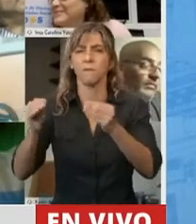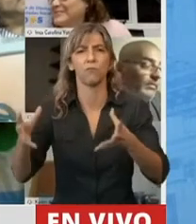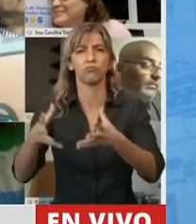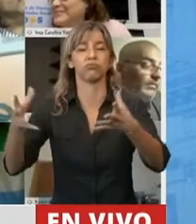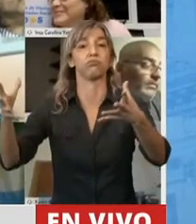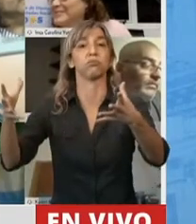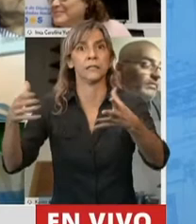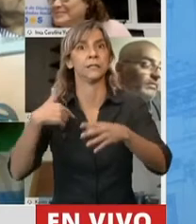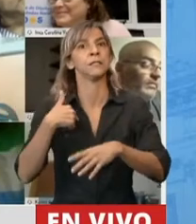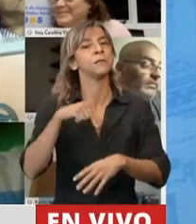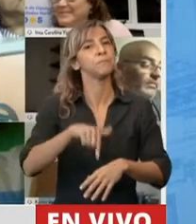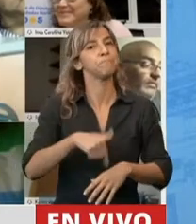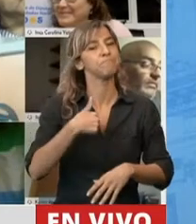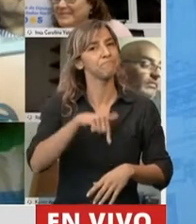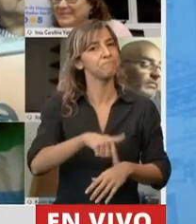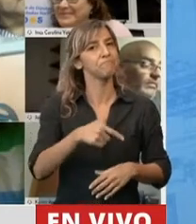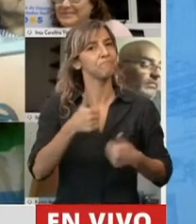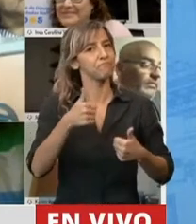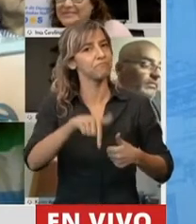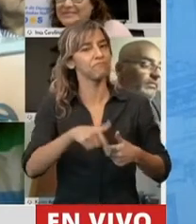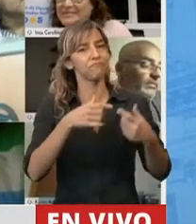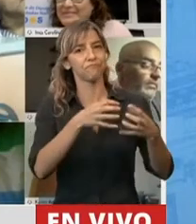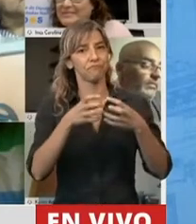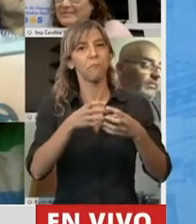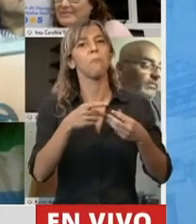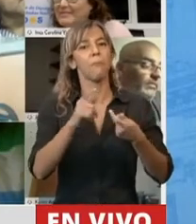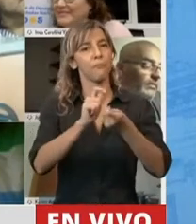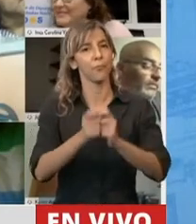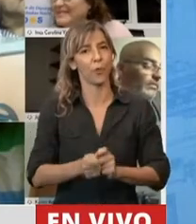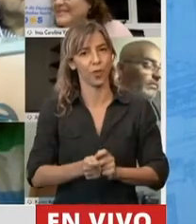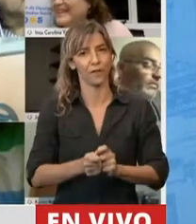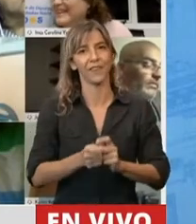el tratamiento en esta sesión para la sanción de las modificaciones a la Ley